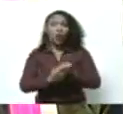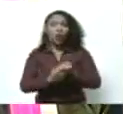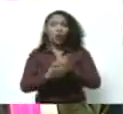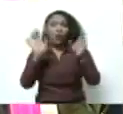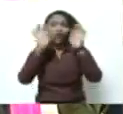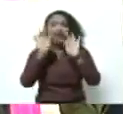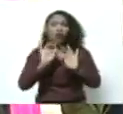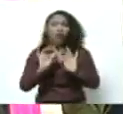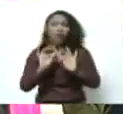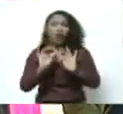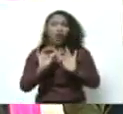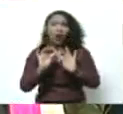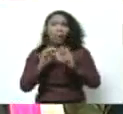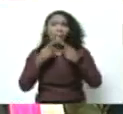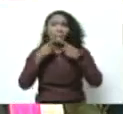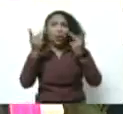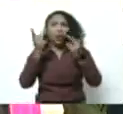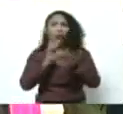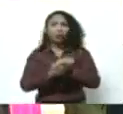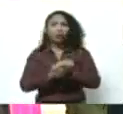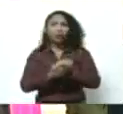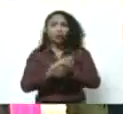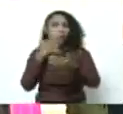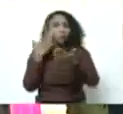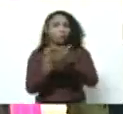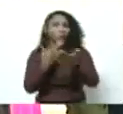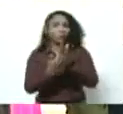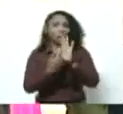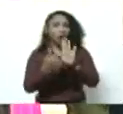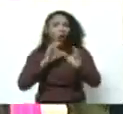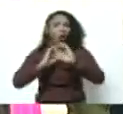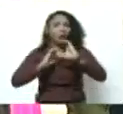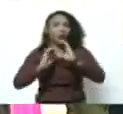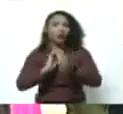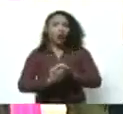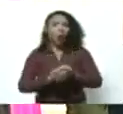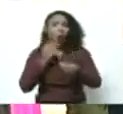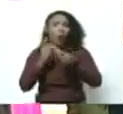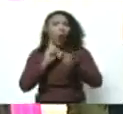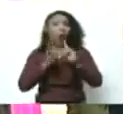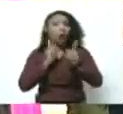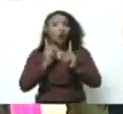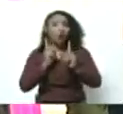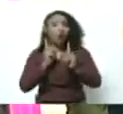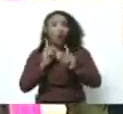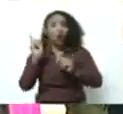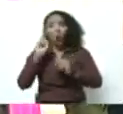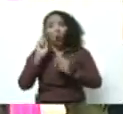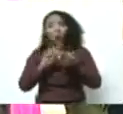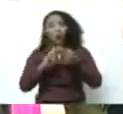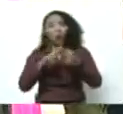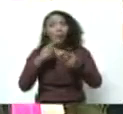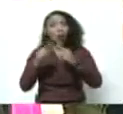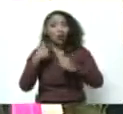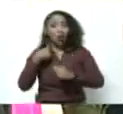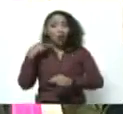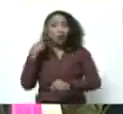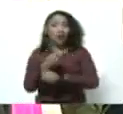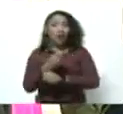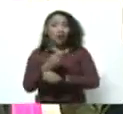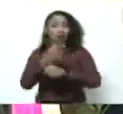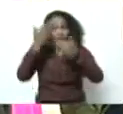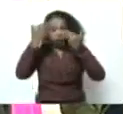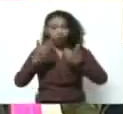manera pública y notoria y comunicacional, como algunos tal vez desconocían, pero yo debo